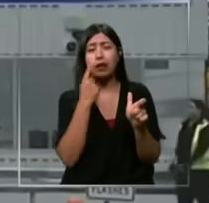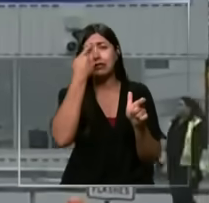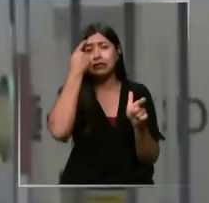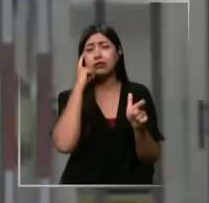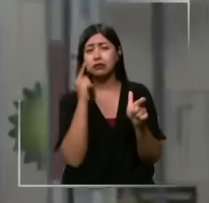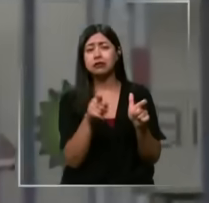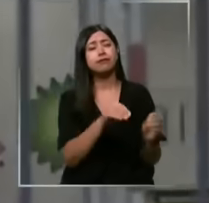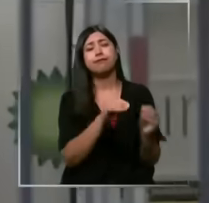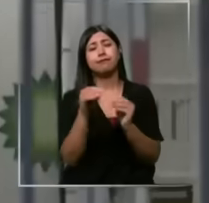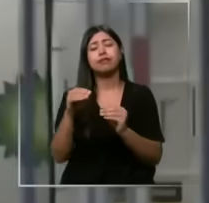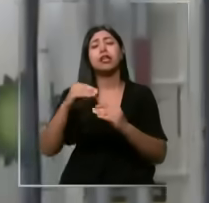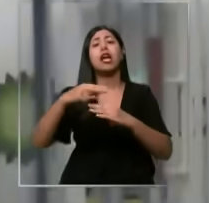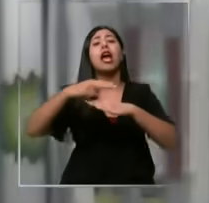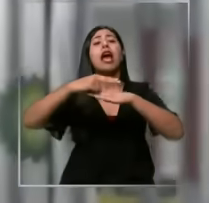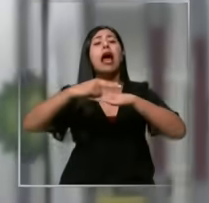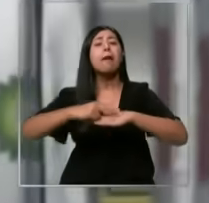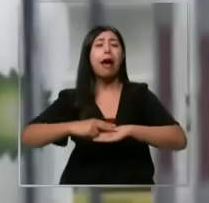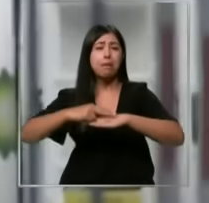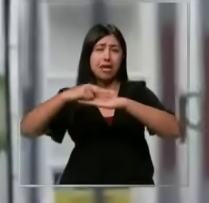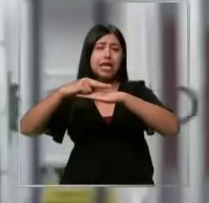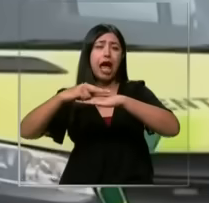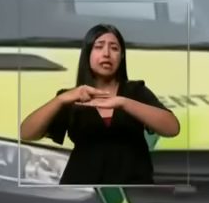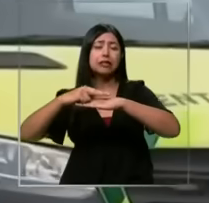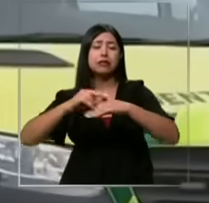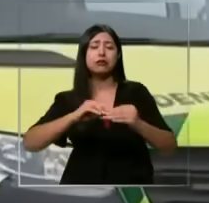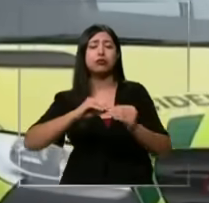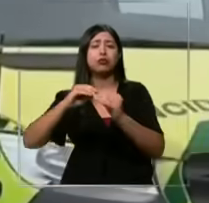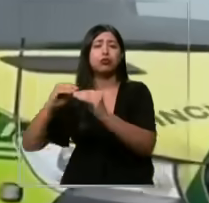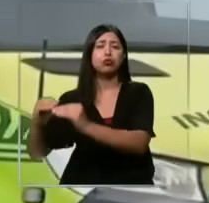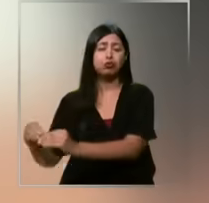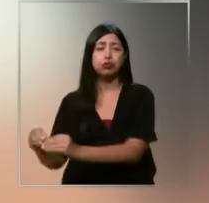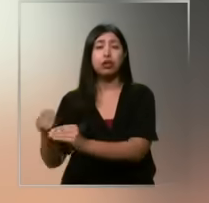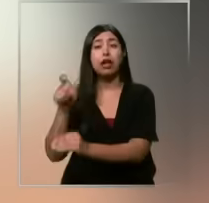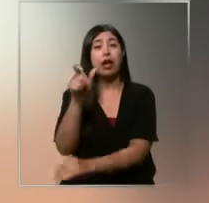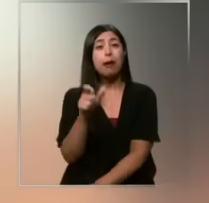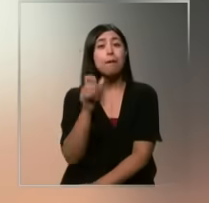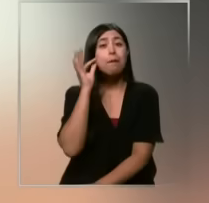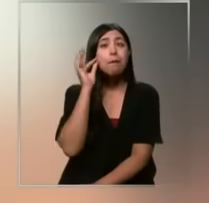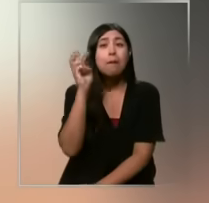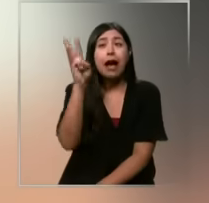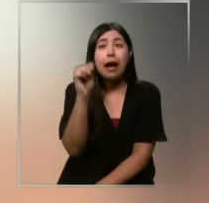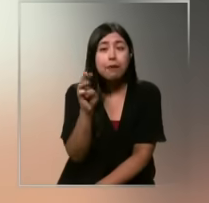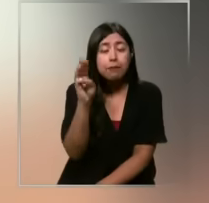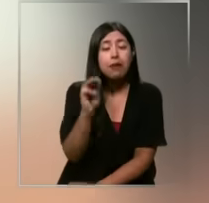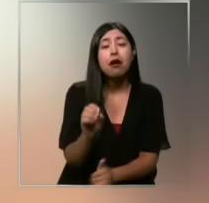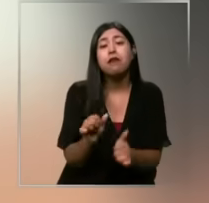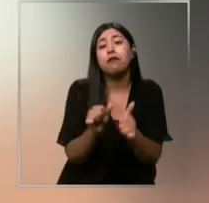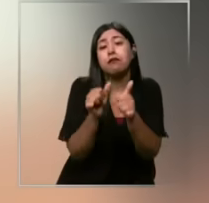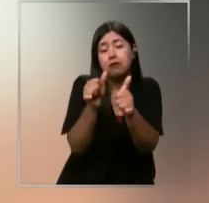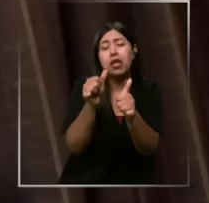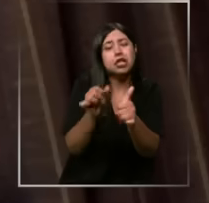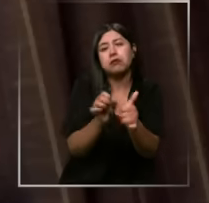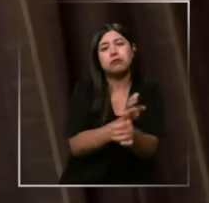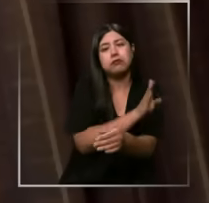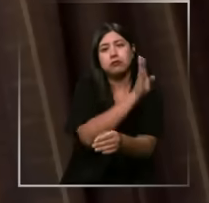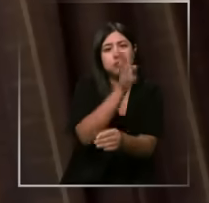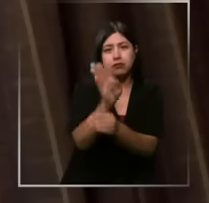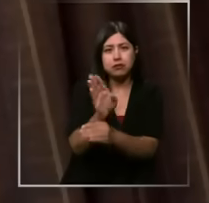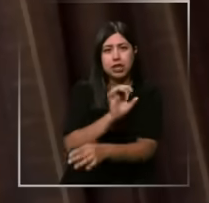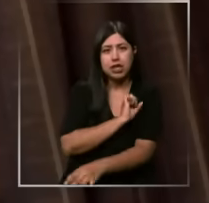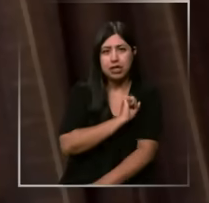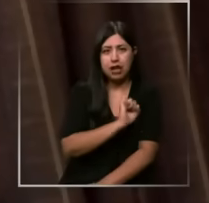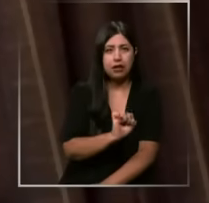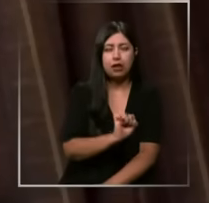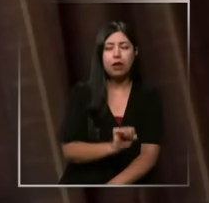de pegarse en la cabeza durante el incidente, se encontraba bien, por lo que decidieron seguir su viaje hacia Chile. Bajamos y hicimos